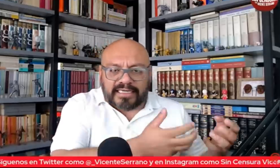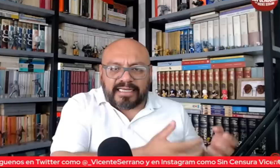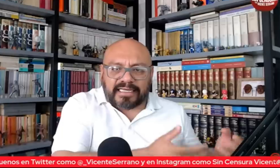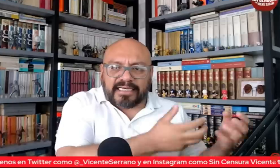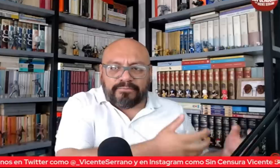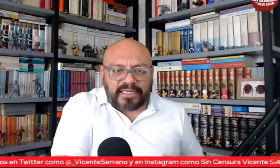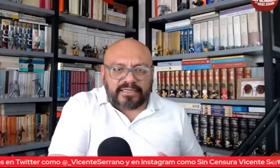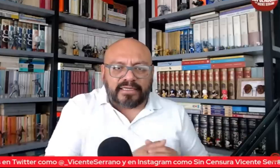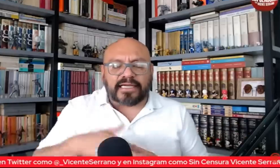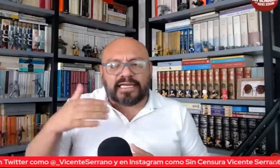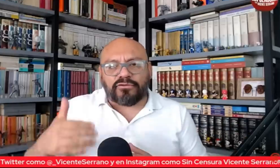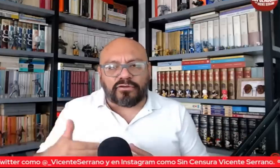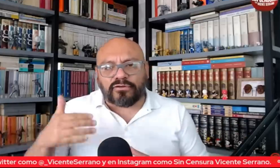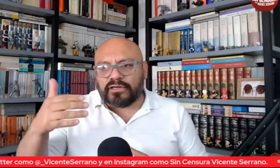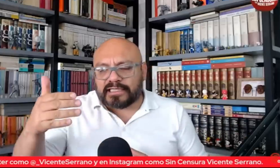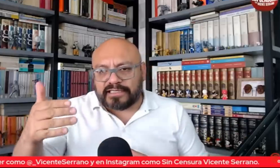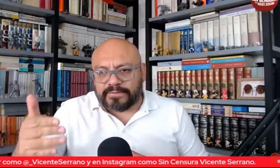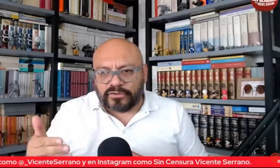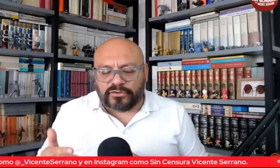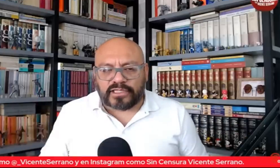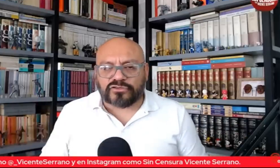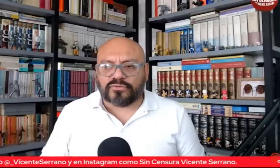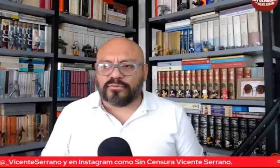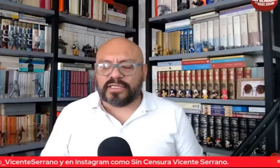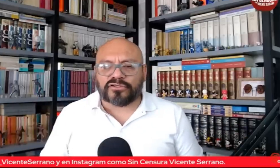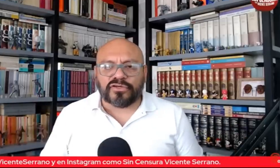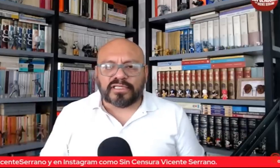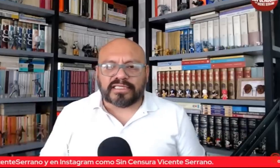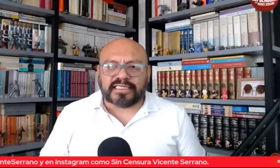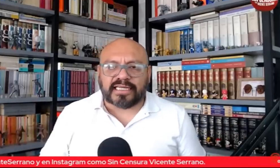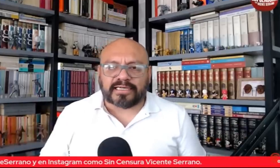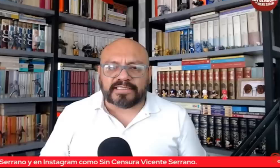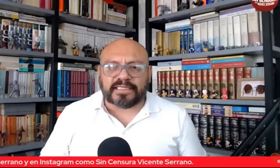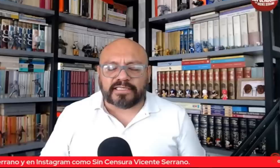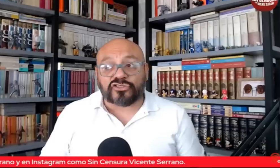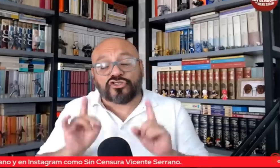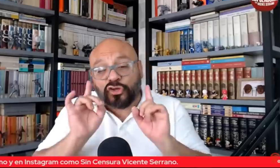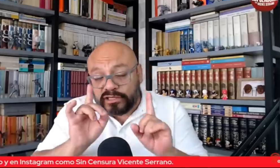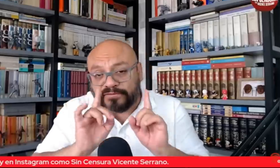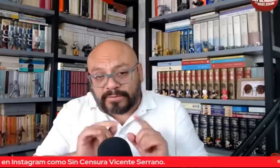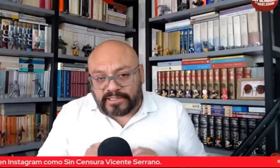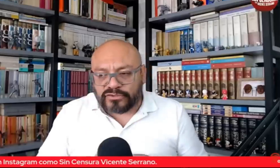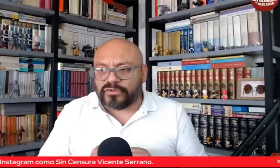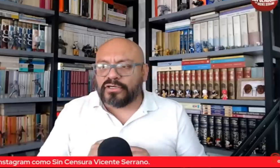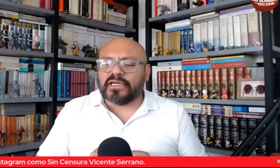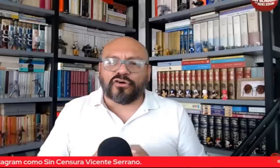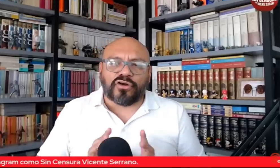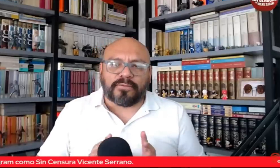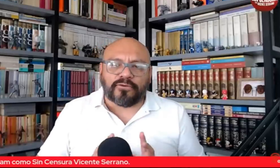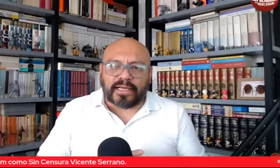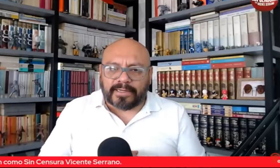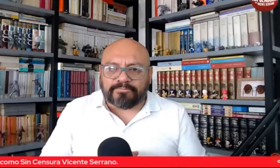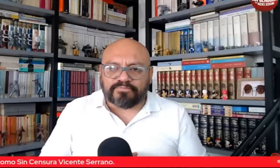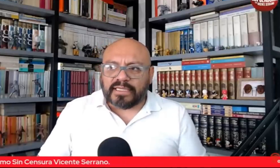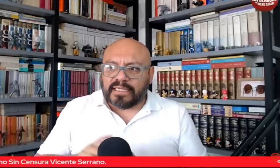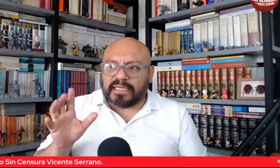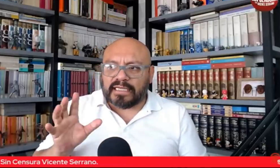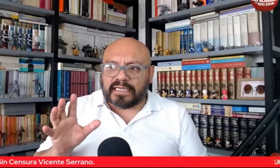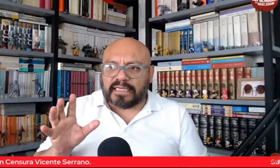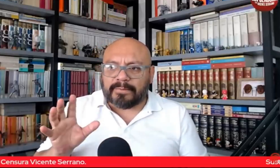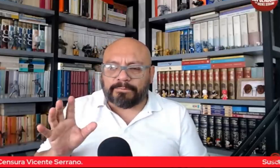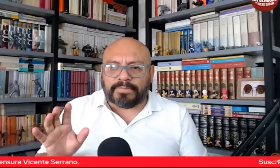Miguel Aguilar Camín, que lo exhibió en su momento desde la revista Nexos, donde Fabricio colaboraba,